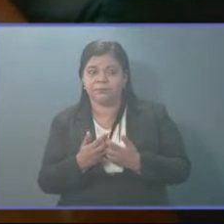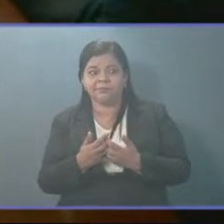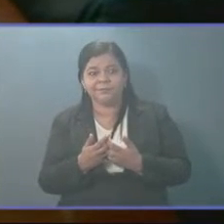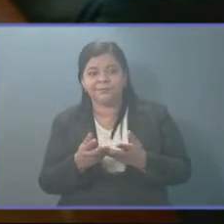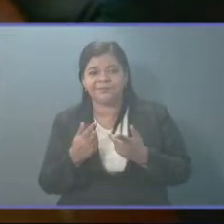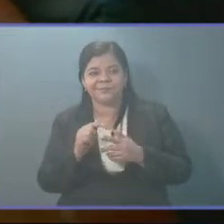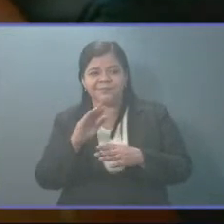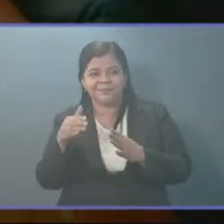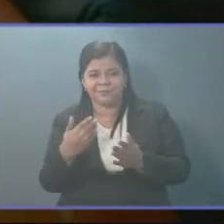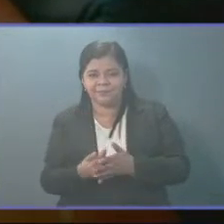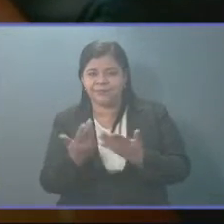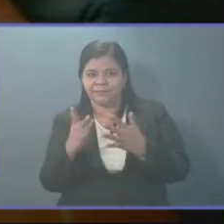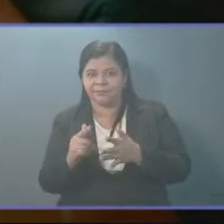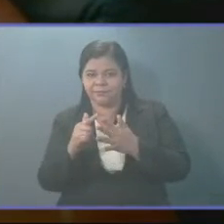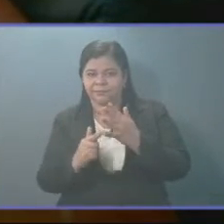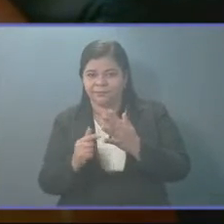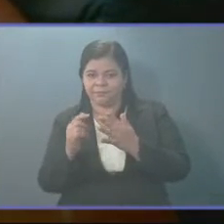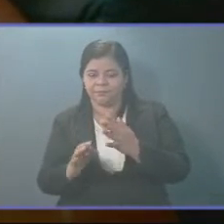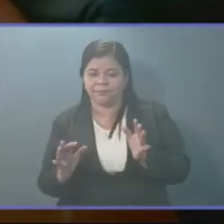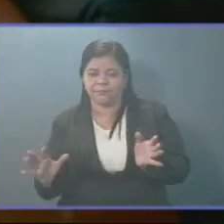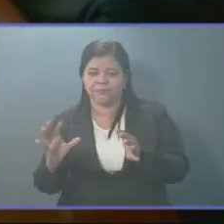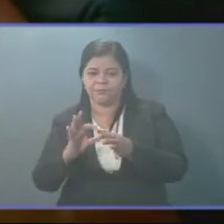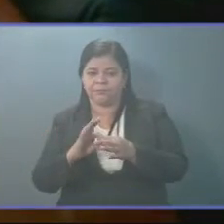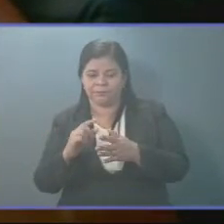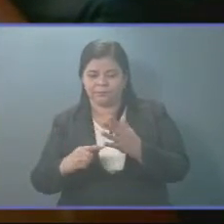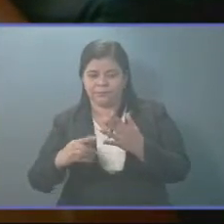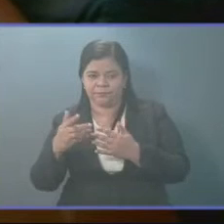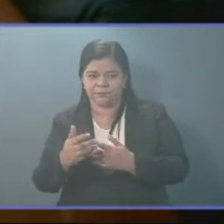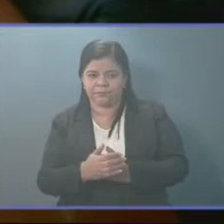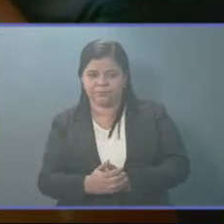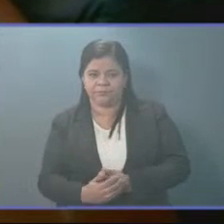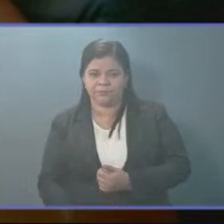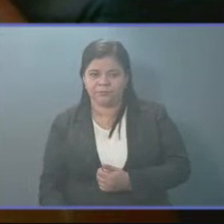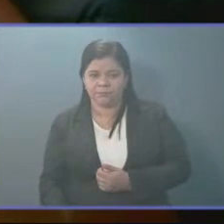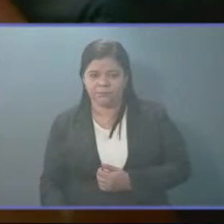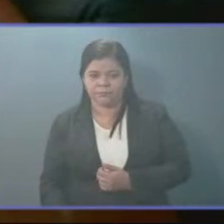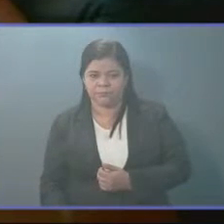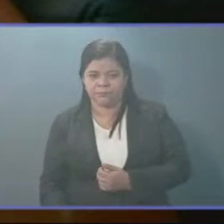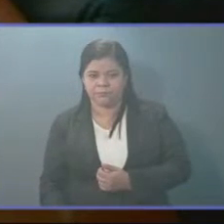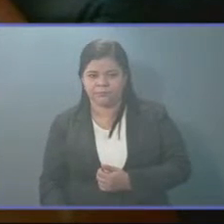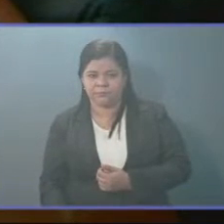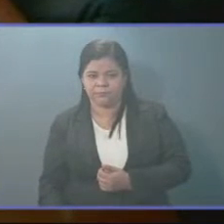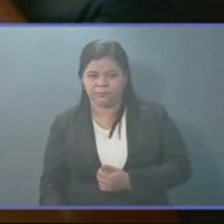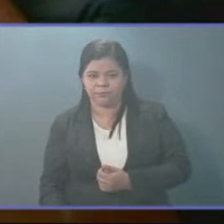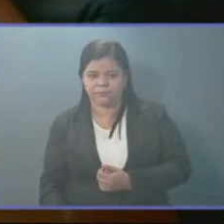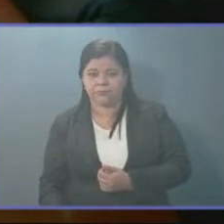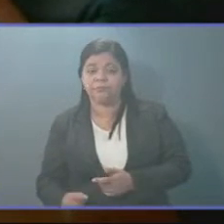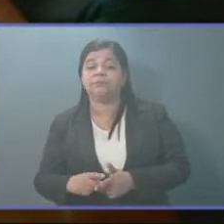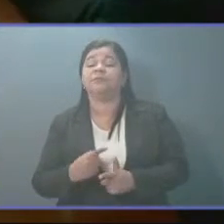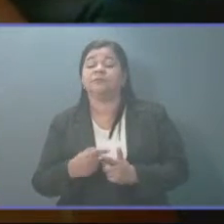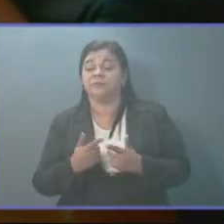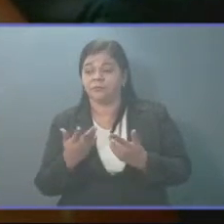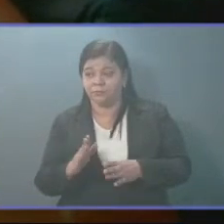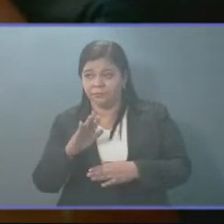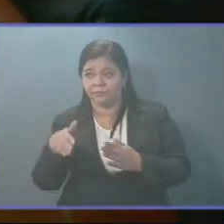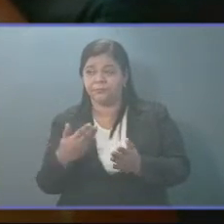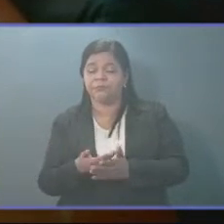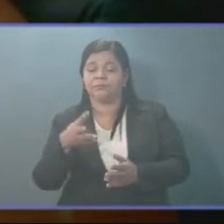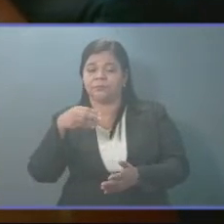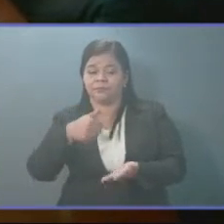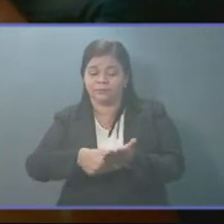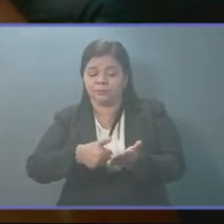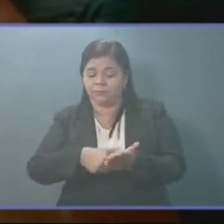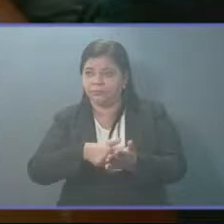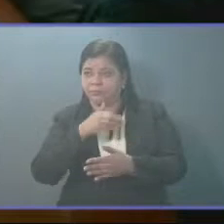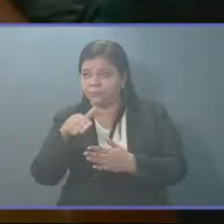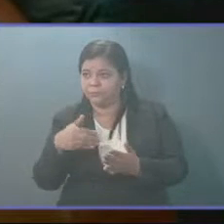establecidos en la Ley de Acceso a la Información Pública. Las partes, sus apoderados, sus representantes, los abogados, aún sin ser parte